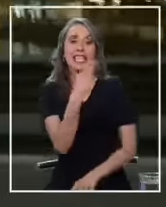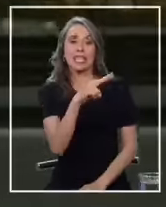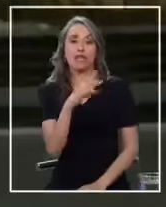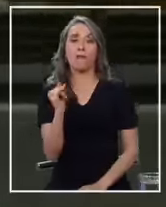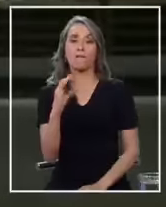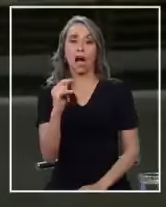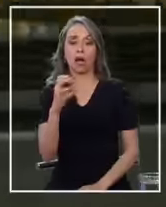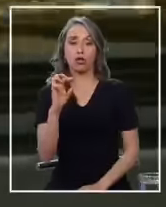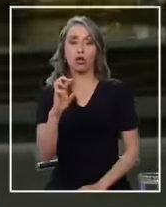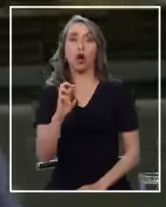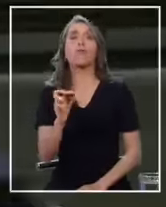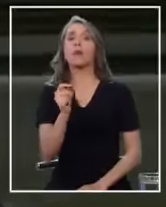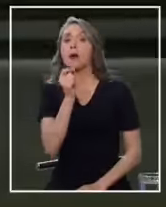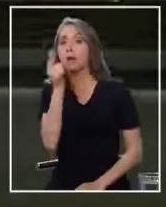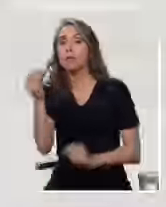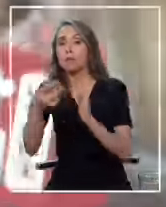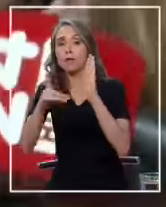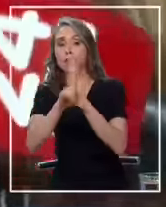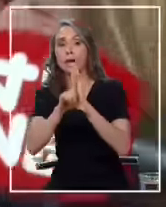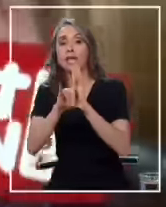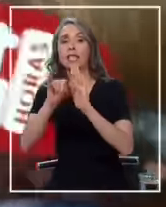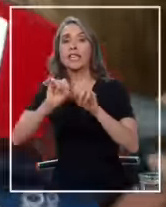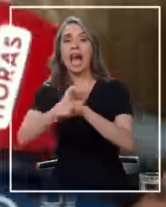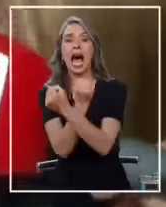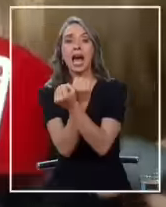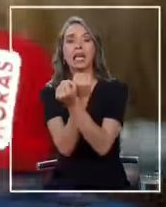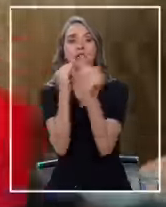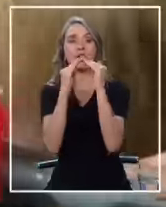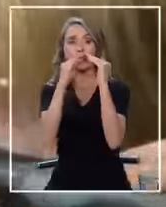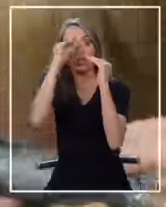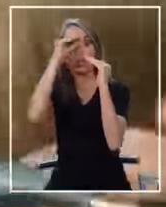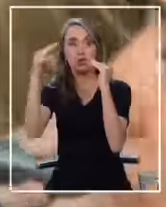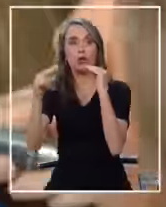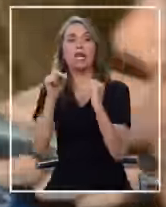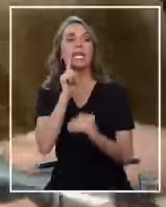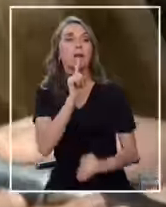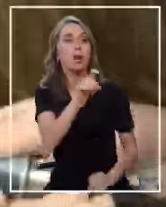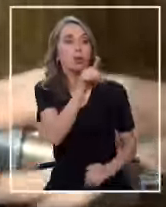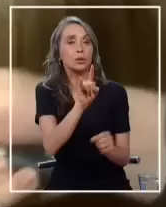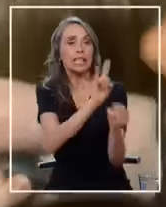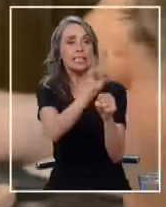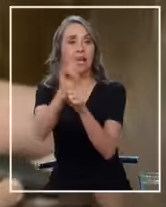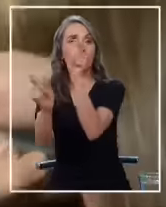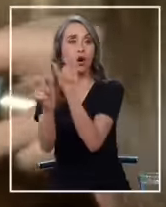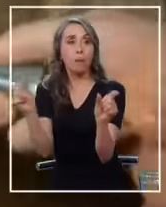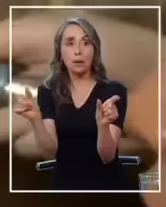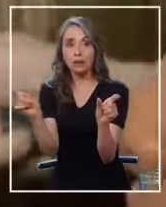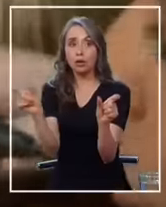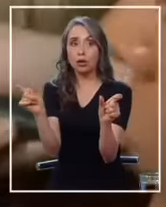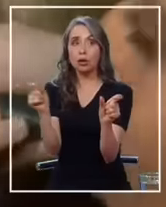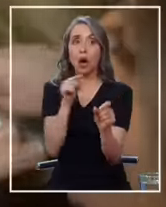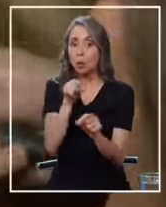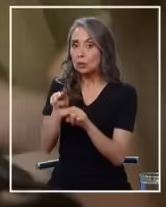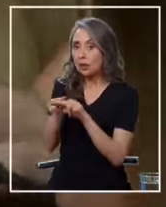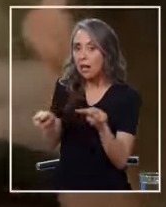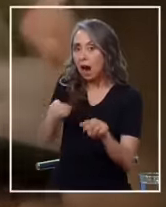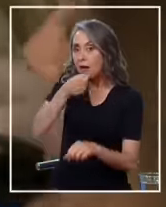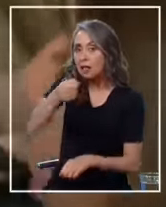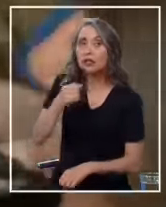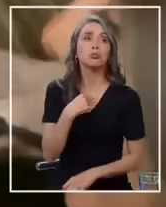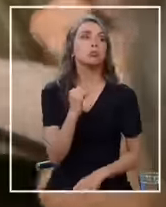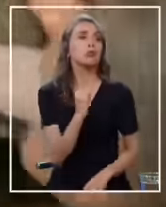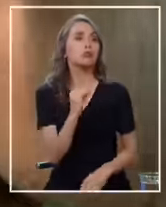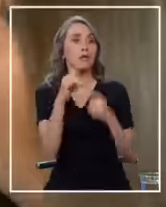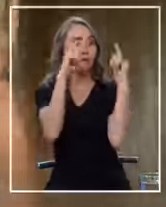y quedaron con arresto domiciliario nocturno. ¿A quién está? No sé, le estoy preguntando, ¿usted está fugiente? No, está tranquilo con la